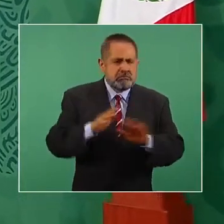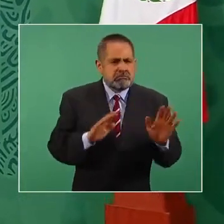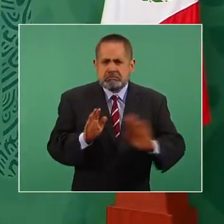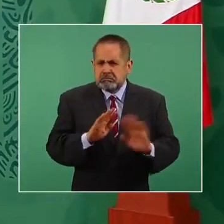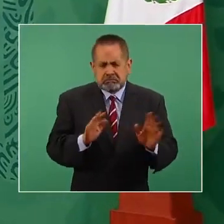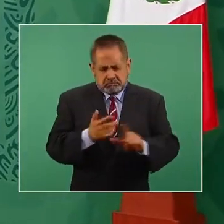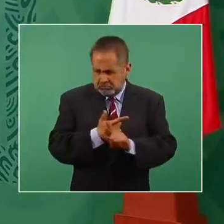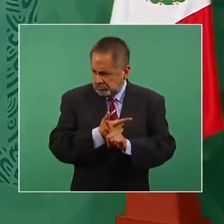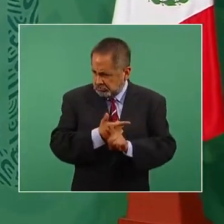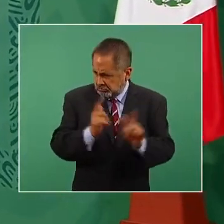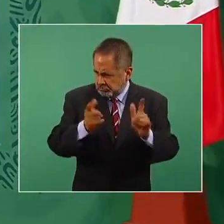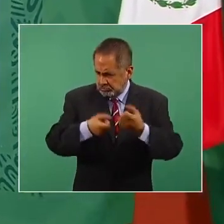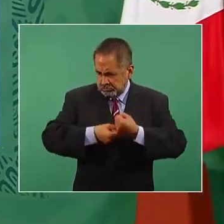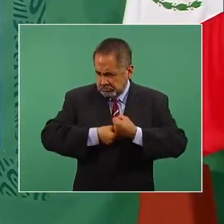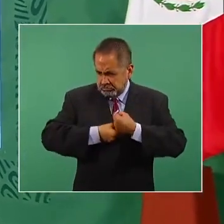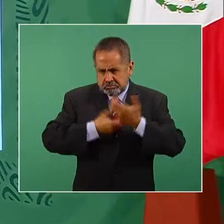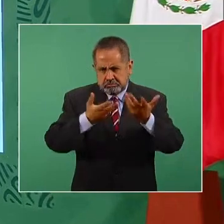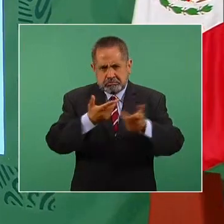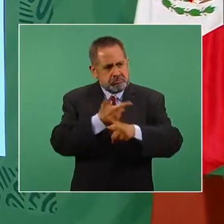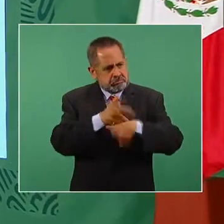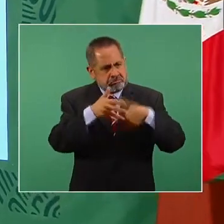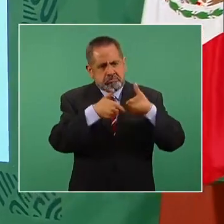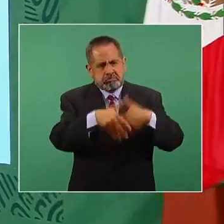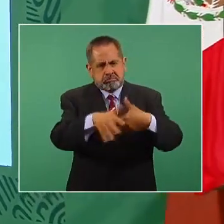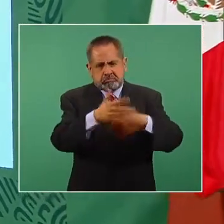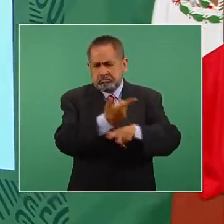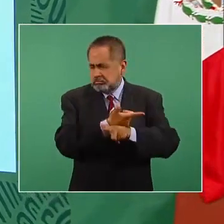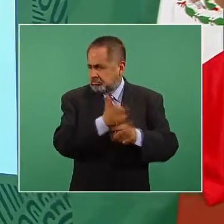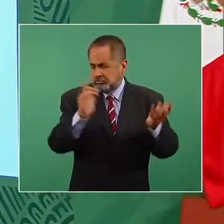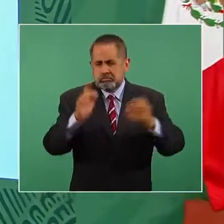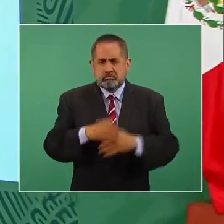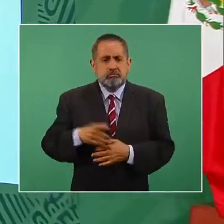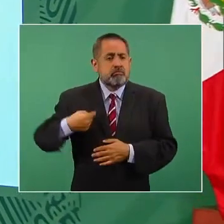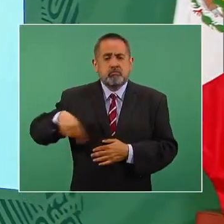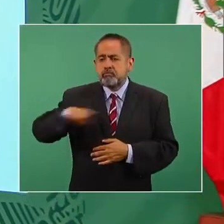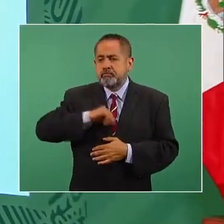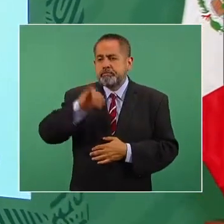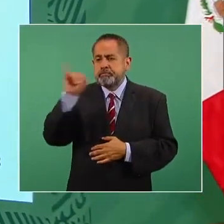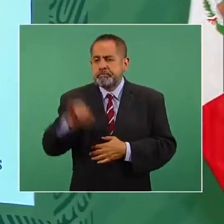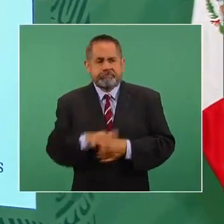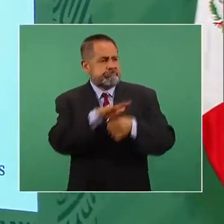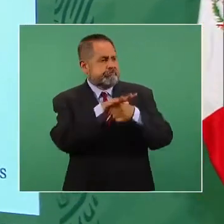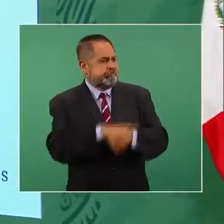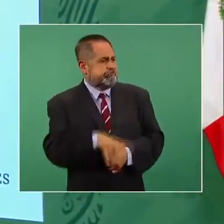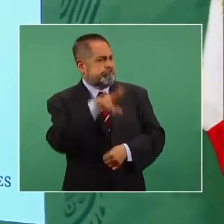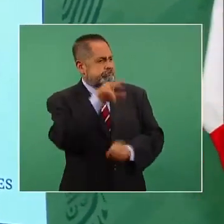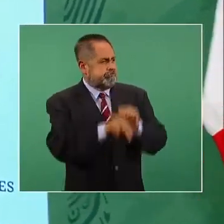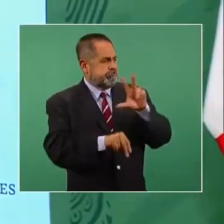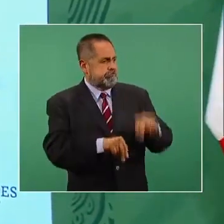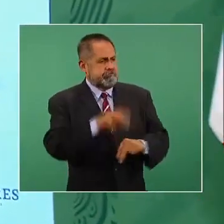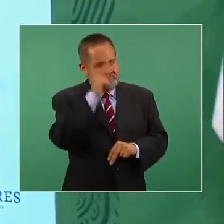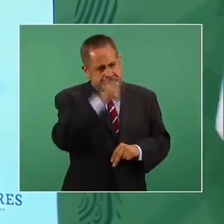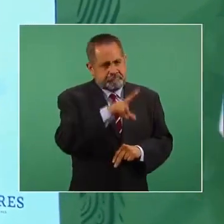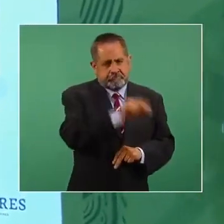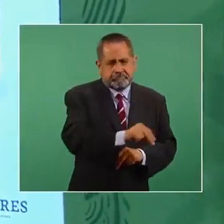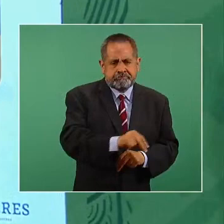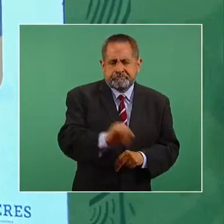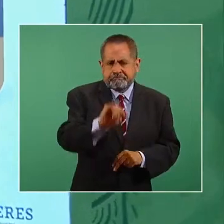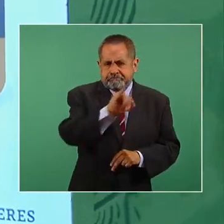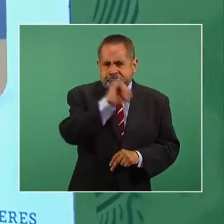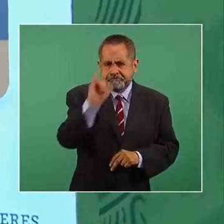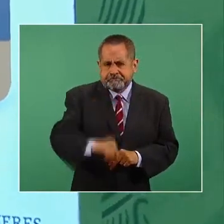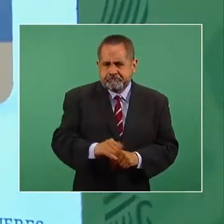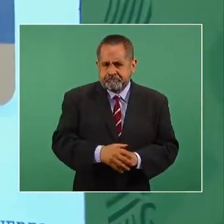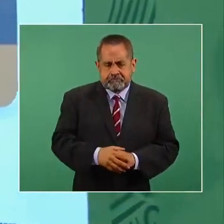para manifestarse y nunca vamos a reprimir, jamás se va a